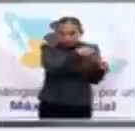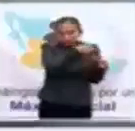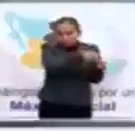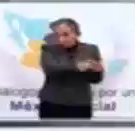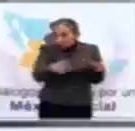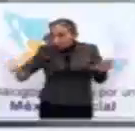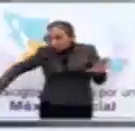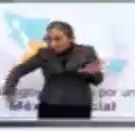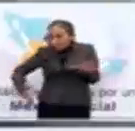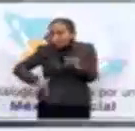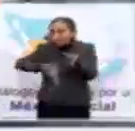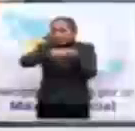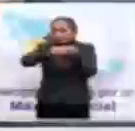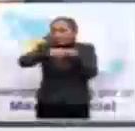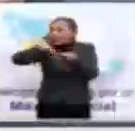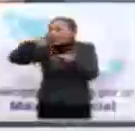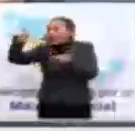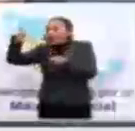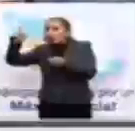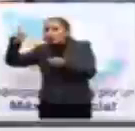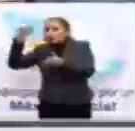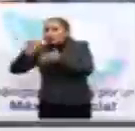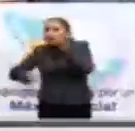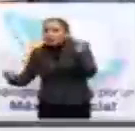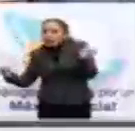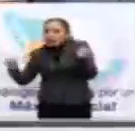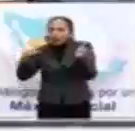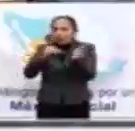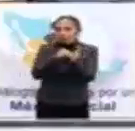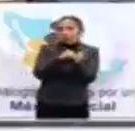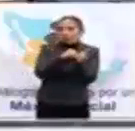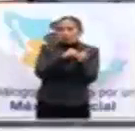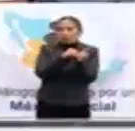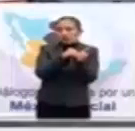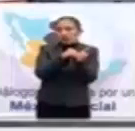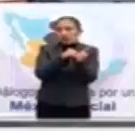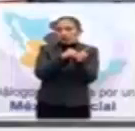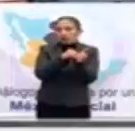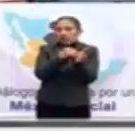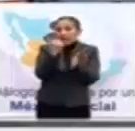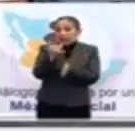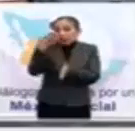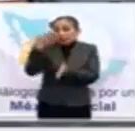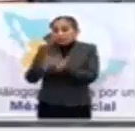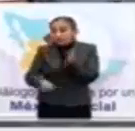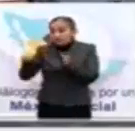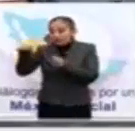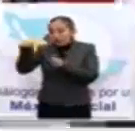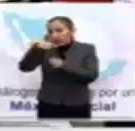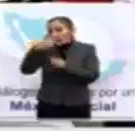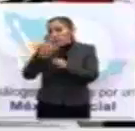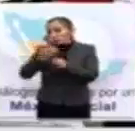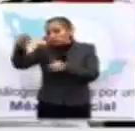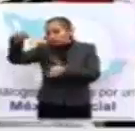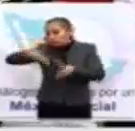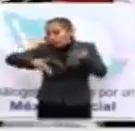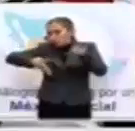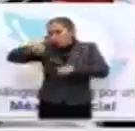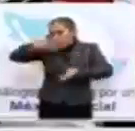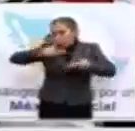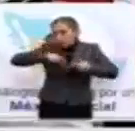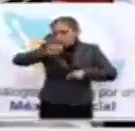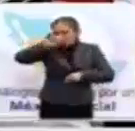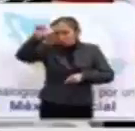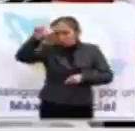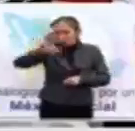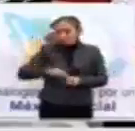y agregar aquello que haga falta. Y parte de lo que haga falta, pues aquí nos lo están comentando los